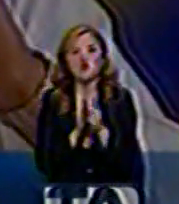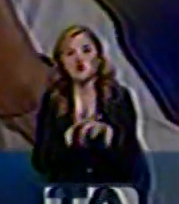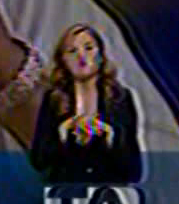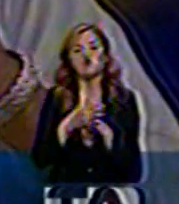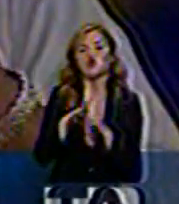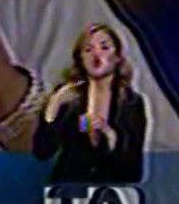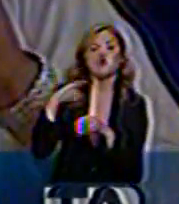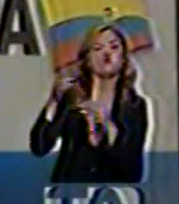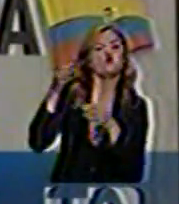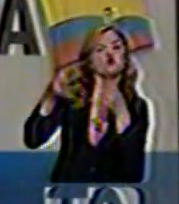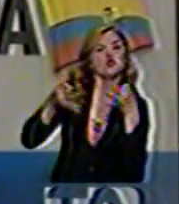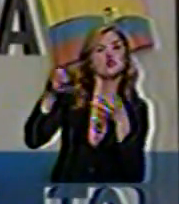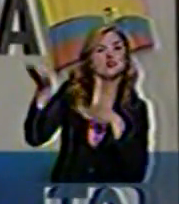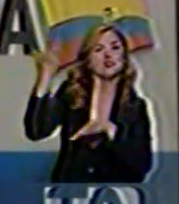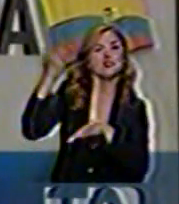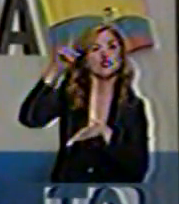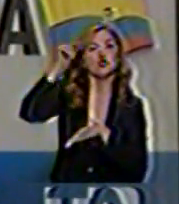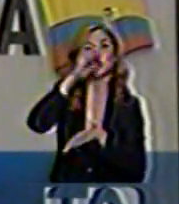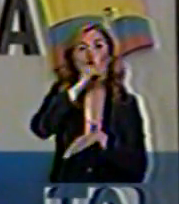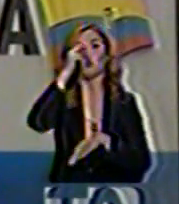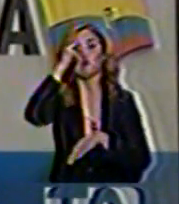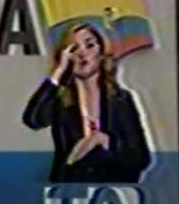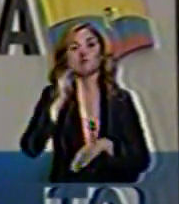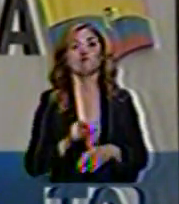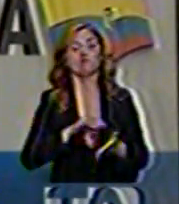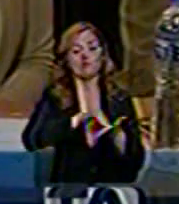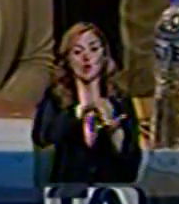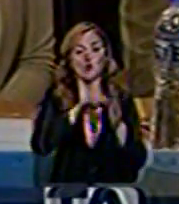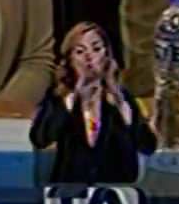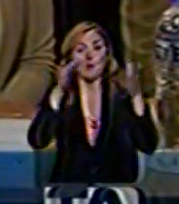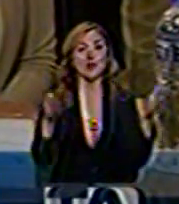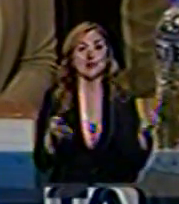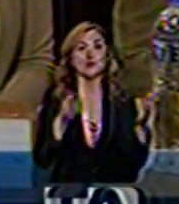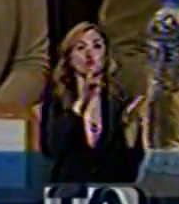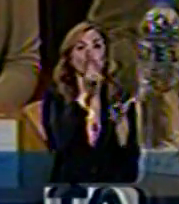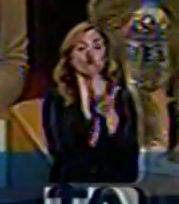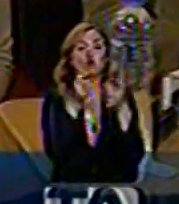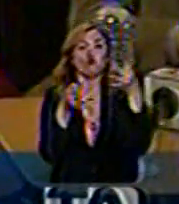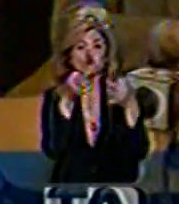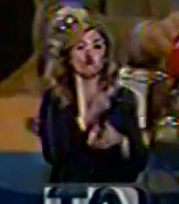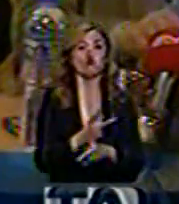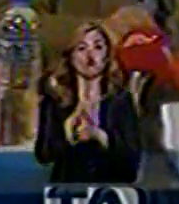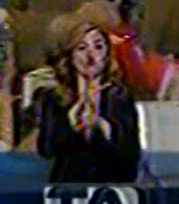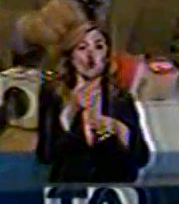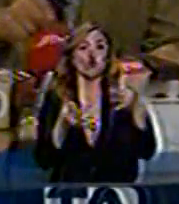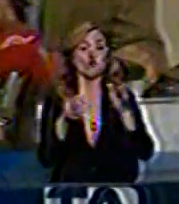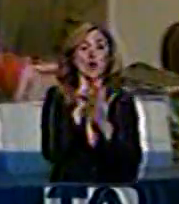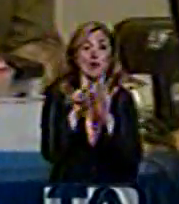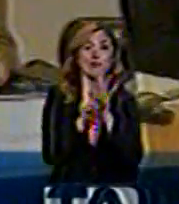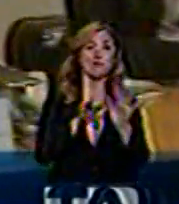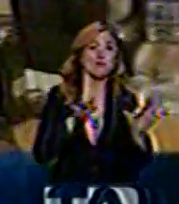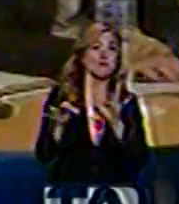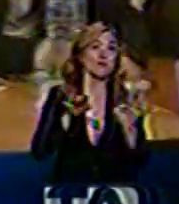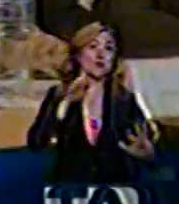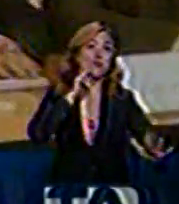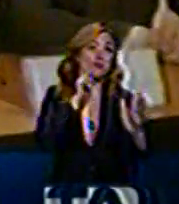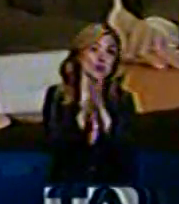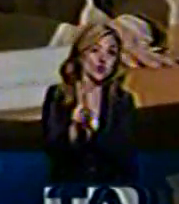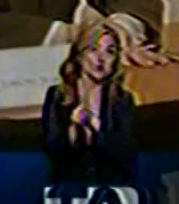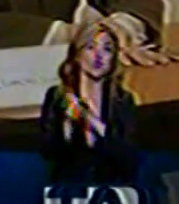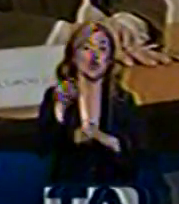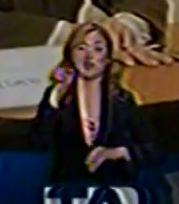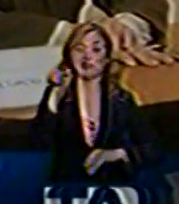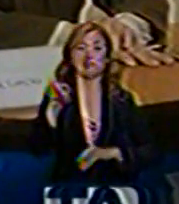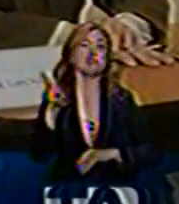década pasada, que los miembros de la Mesa por la Verdad y Justicia del Consejo de la Judicatura dieron detalles de las denuncias de los que consideran